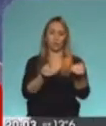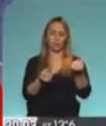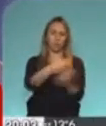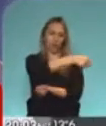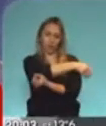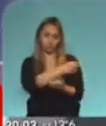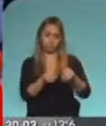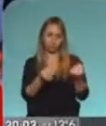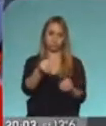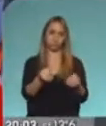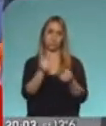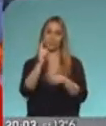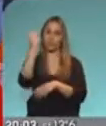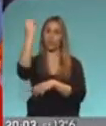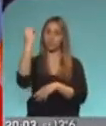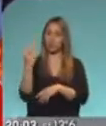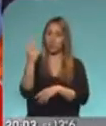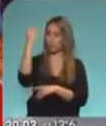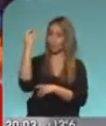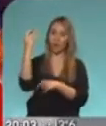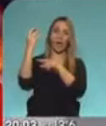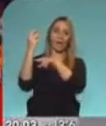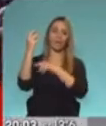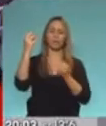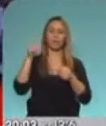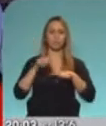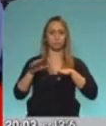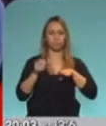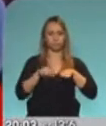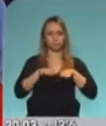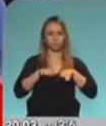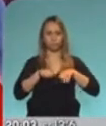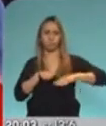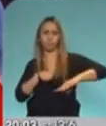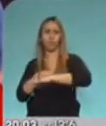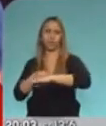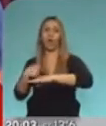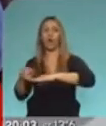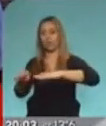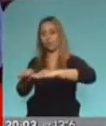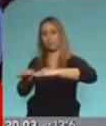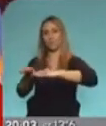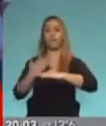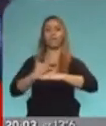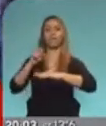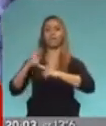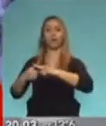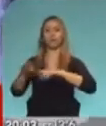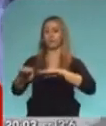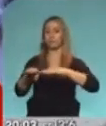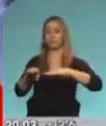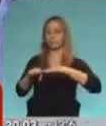mostrando en imágenes, en el semáforo, choca con un Fox que estaba detenido. El Fox sube a la vereda